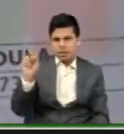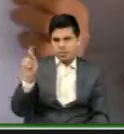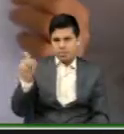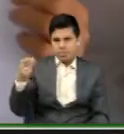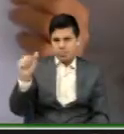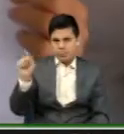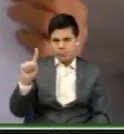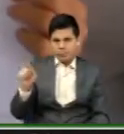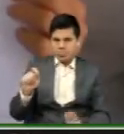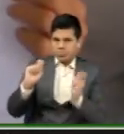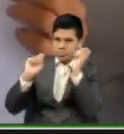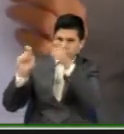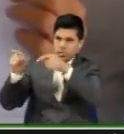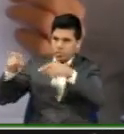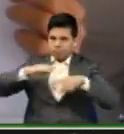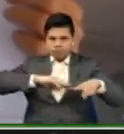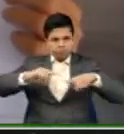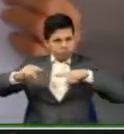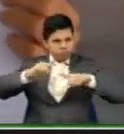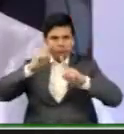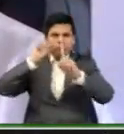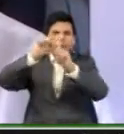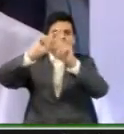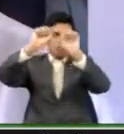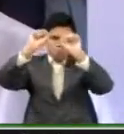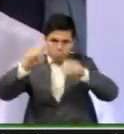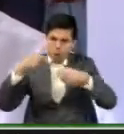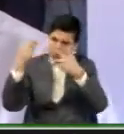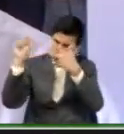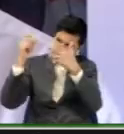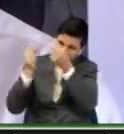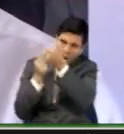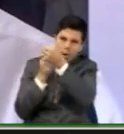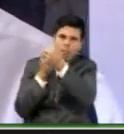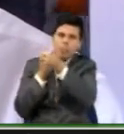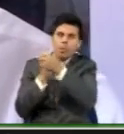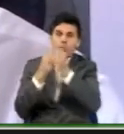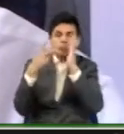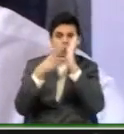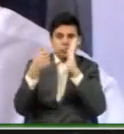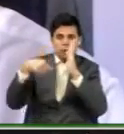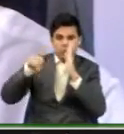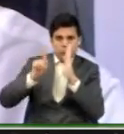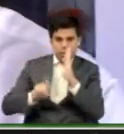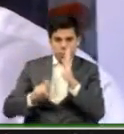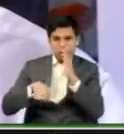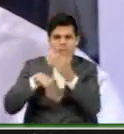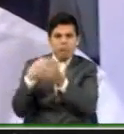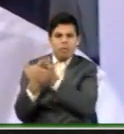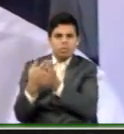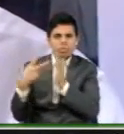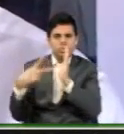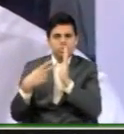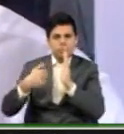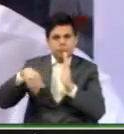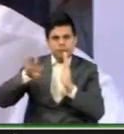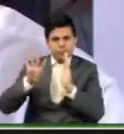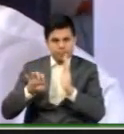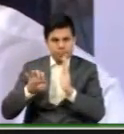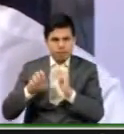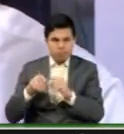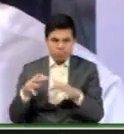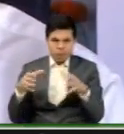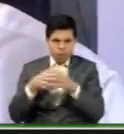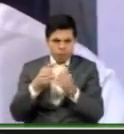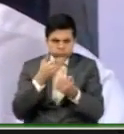Bucaramanga durante el periodo 2016-2019. La ciudad reclama un equipo renovador para la misma, un equipo con ideas